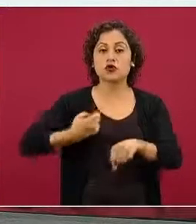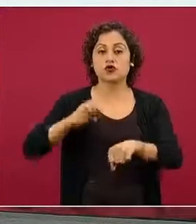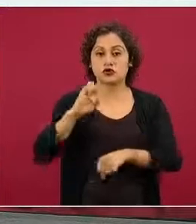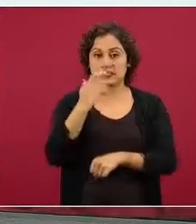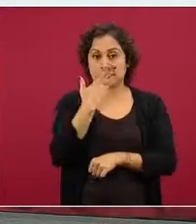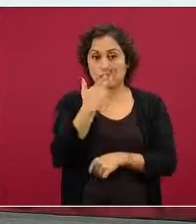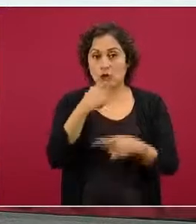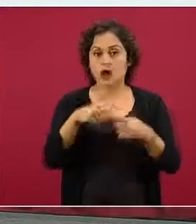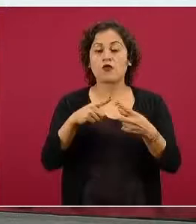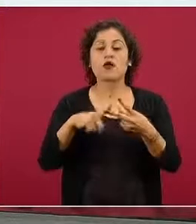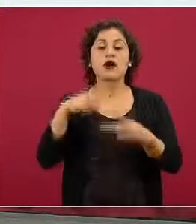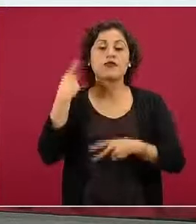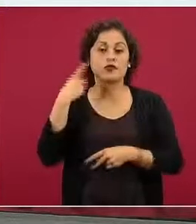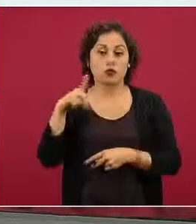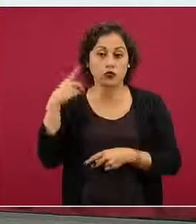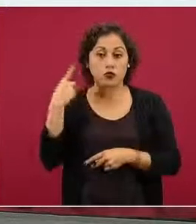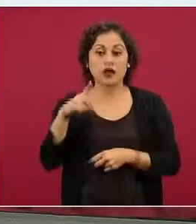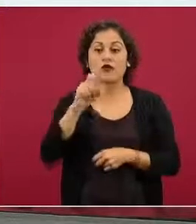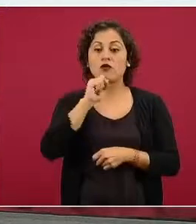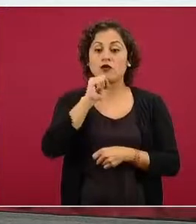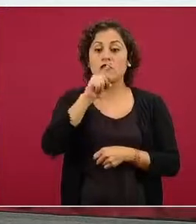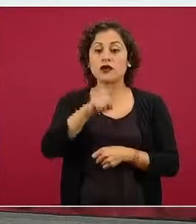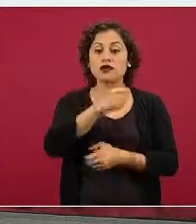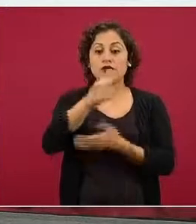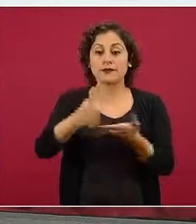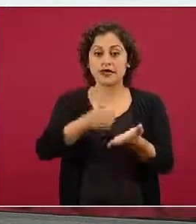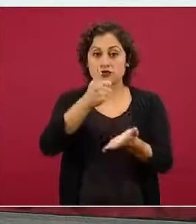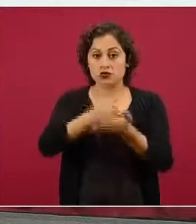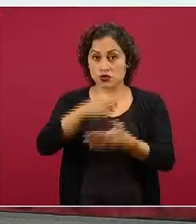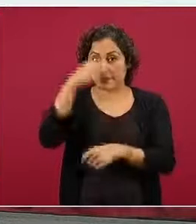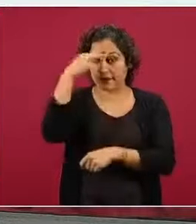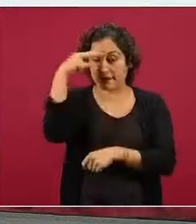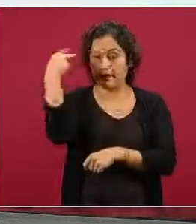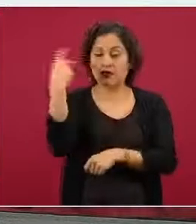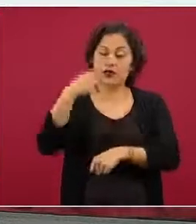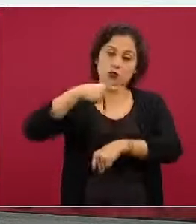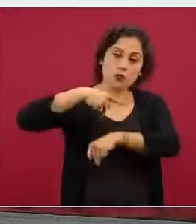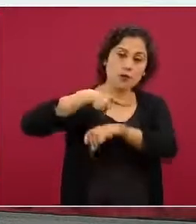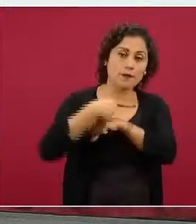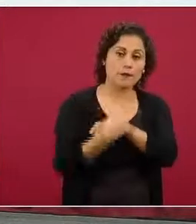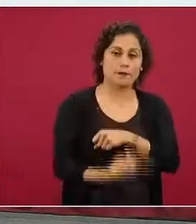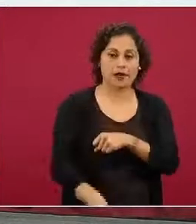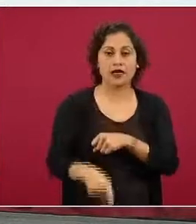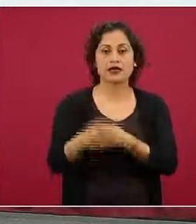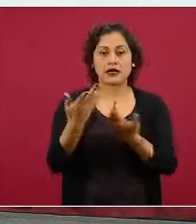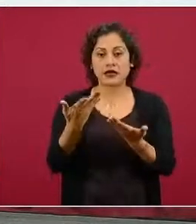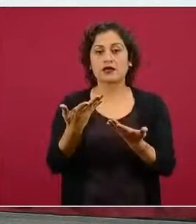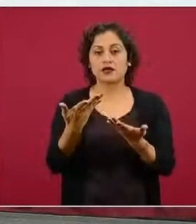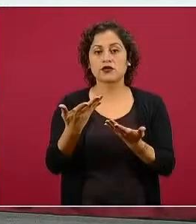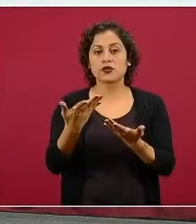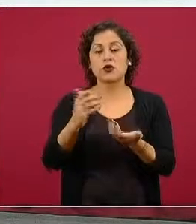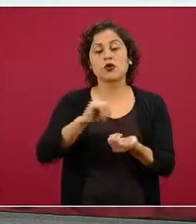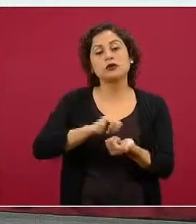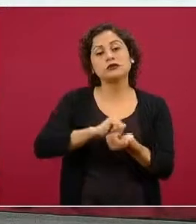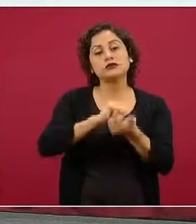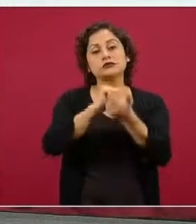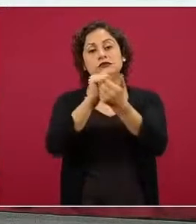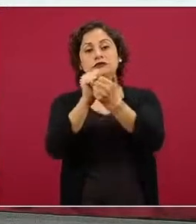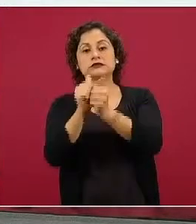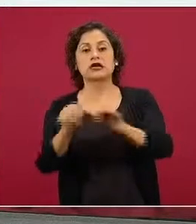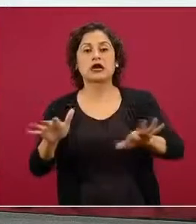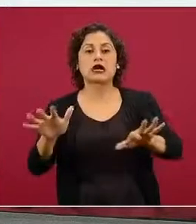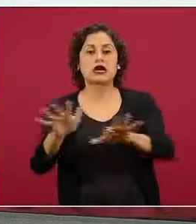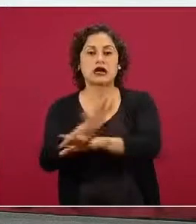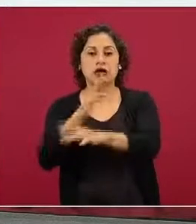que tenemos particularmente a la Ciudad de México con un alto riesgo de que transite al color rojo, dada